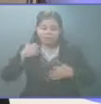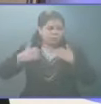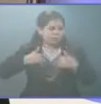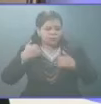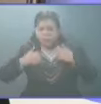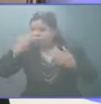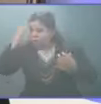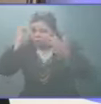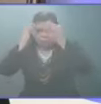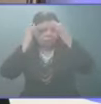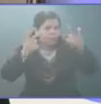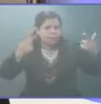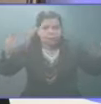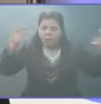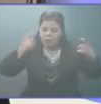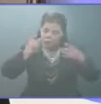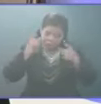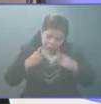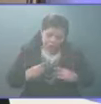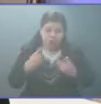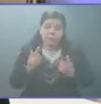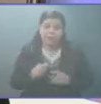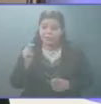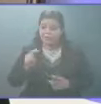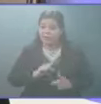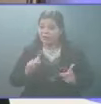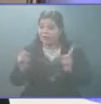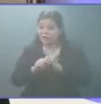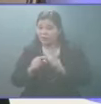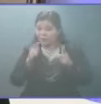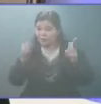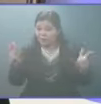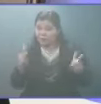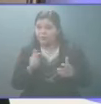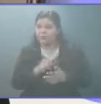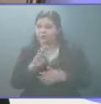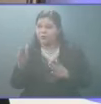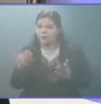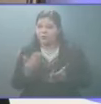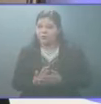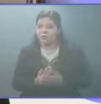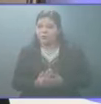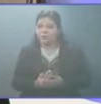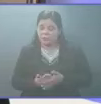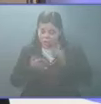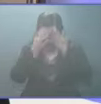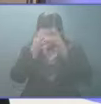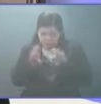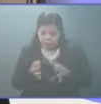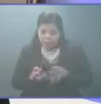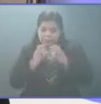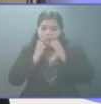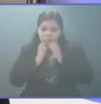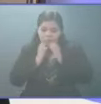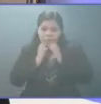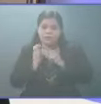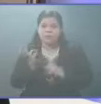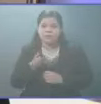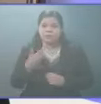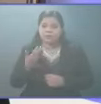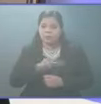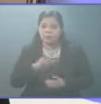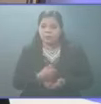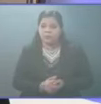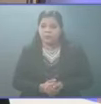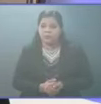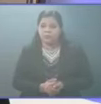depresión se fueron hacia arriba por ese cambio tan drástico que existieron de las medidas, ¿verdad? Aunque como personal, por ejemplo,